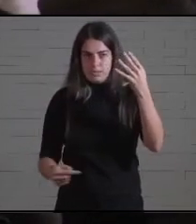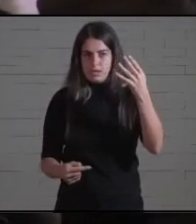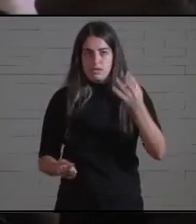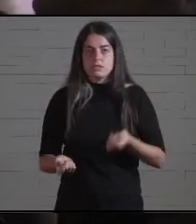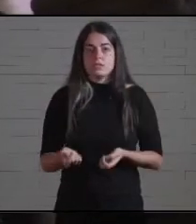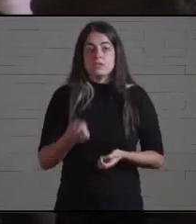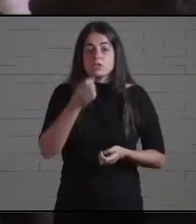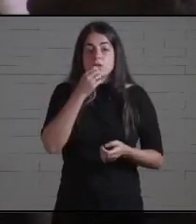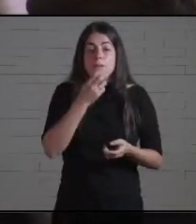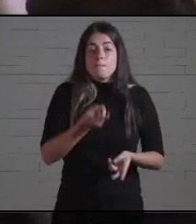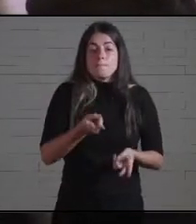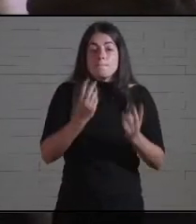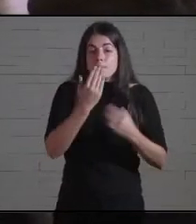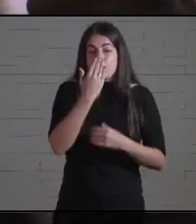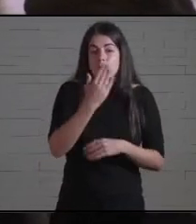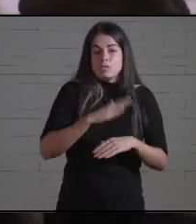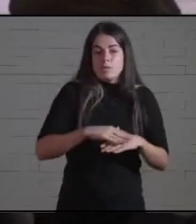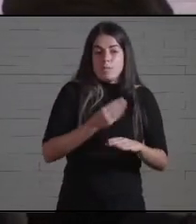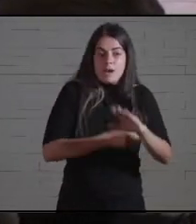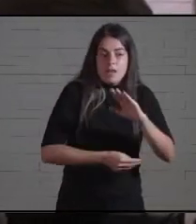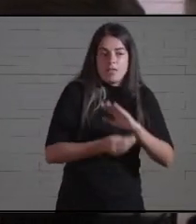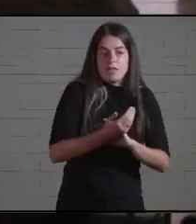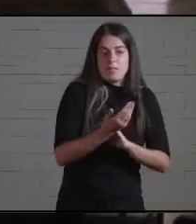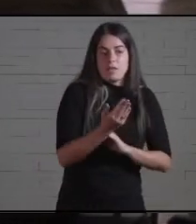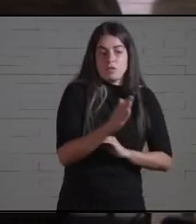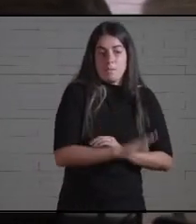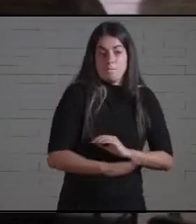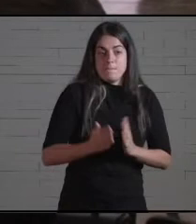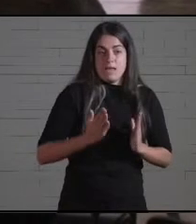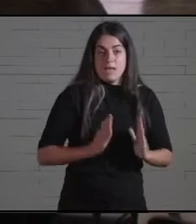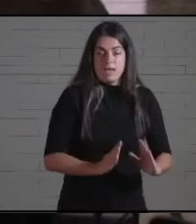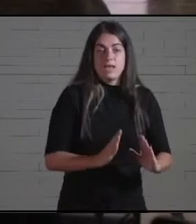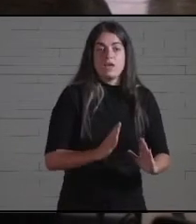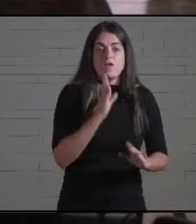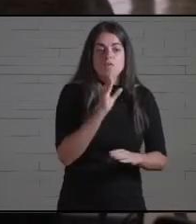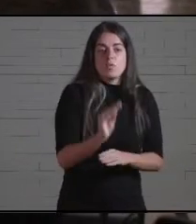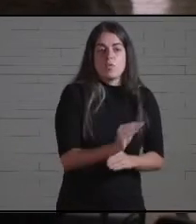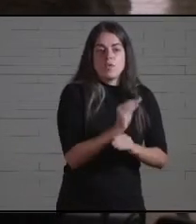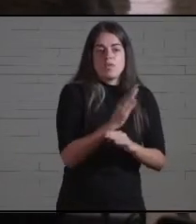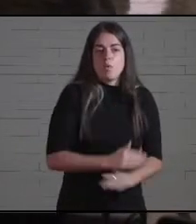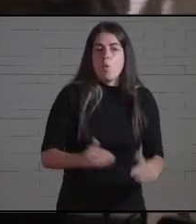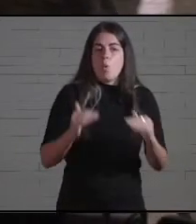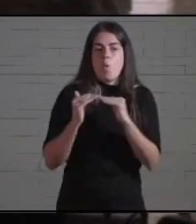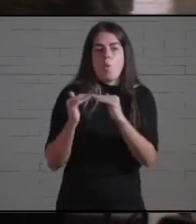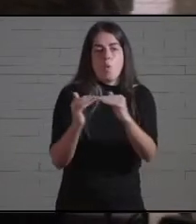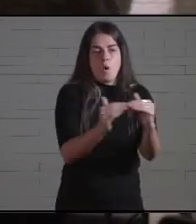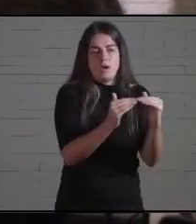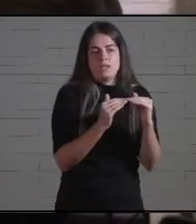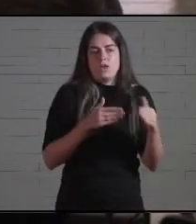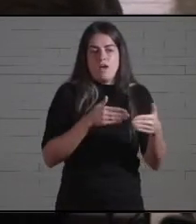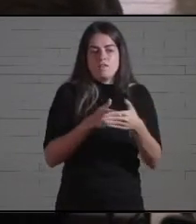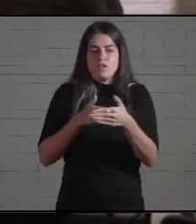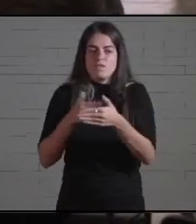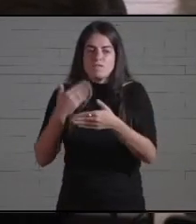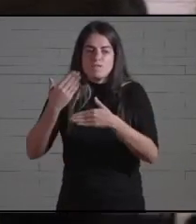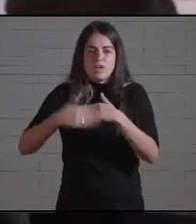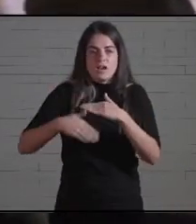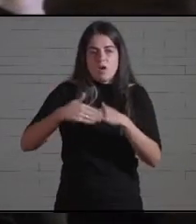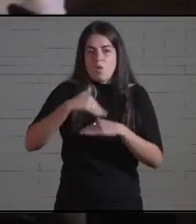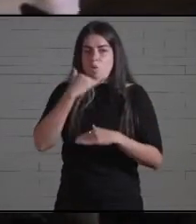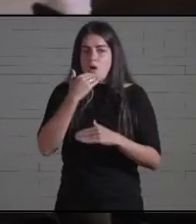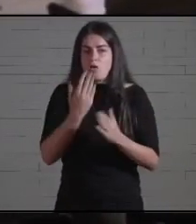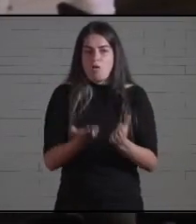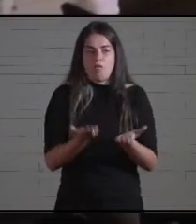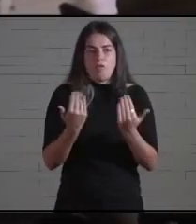Los permisos por nacimiento y cuidado de menor que sean realmente igualitarios, que se eliminen esas barreras que